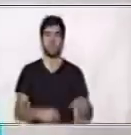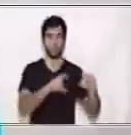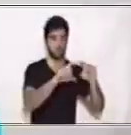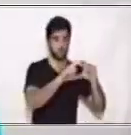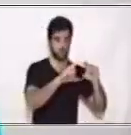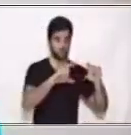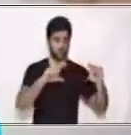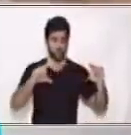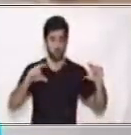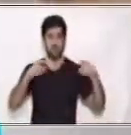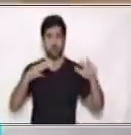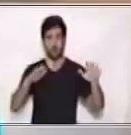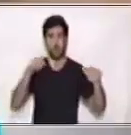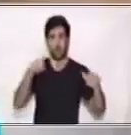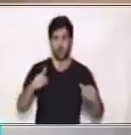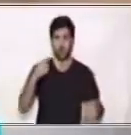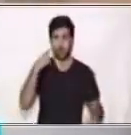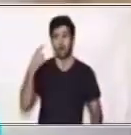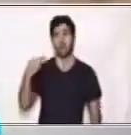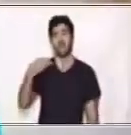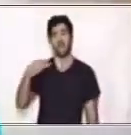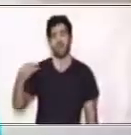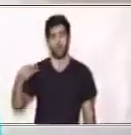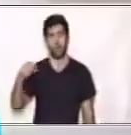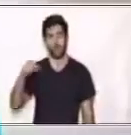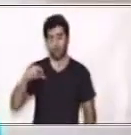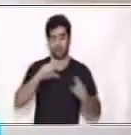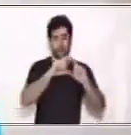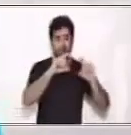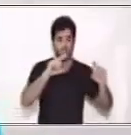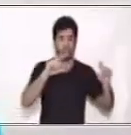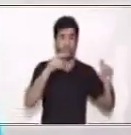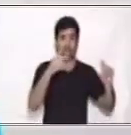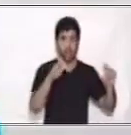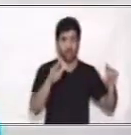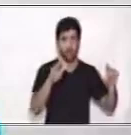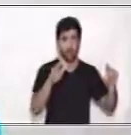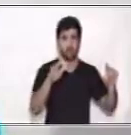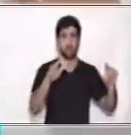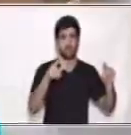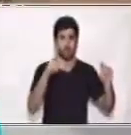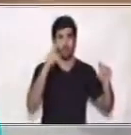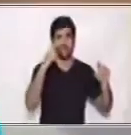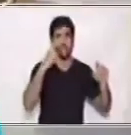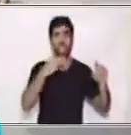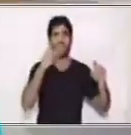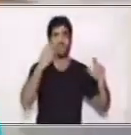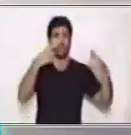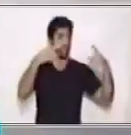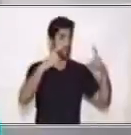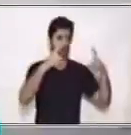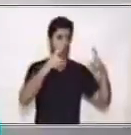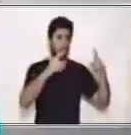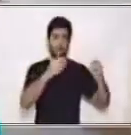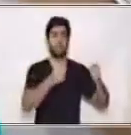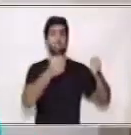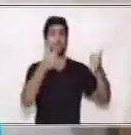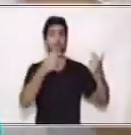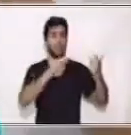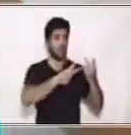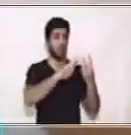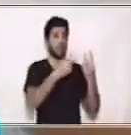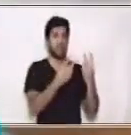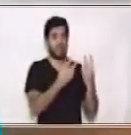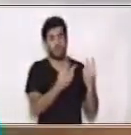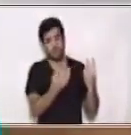igual. Ahora vamos con el segundo lado de la igualdad. De igual manera desarrollamos